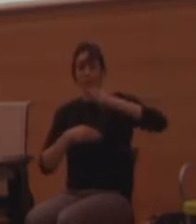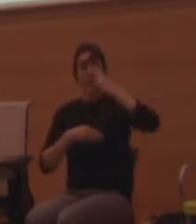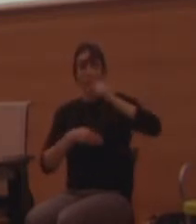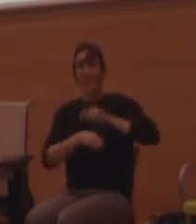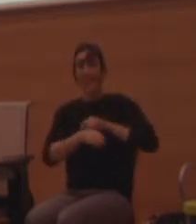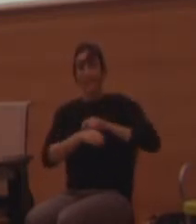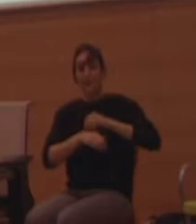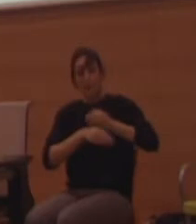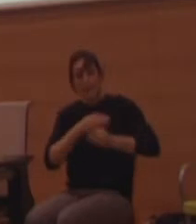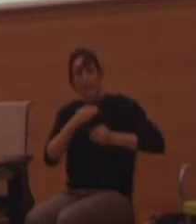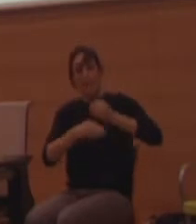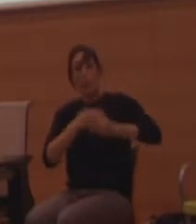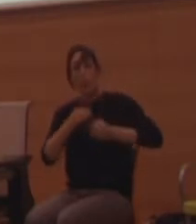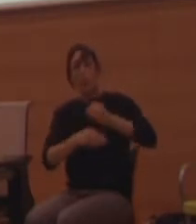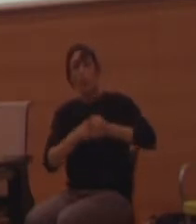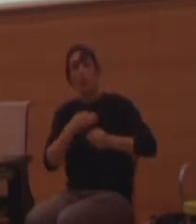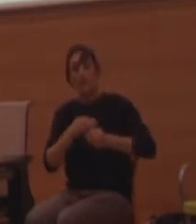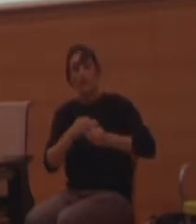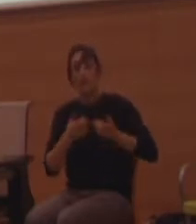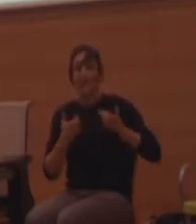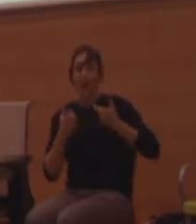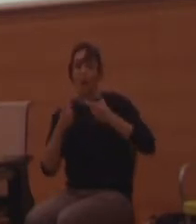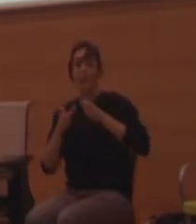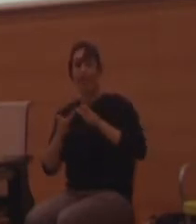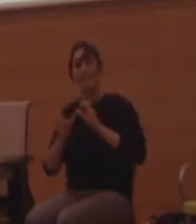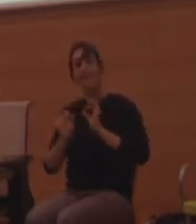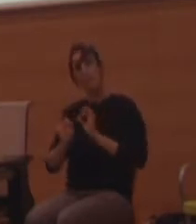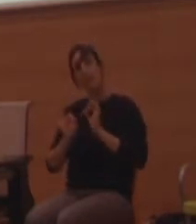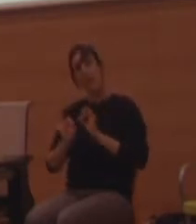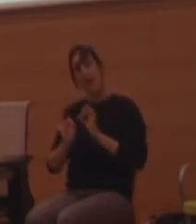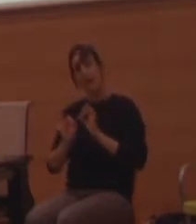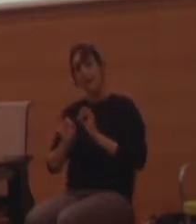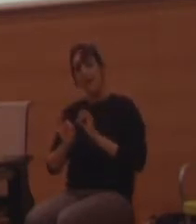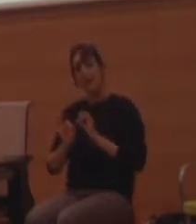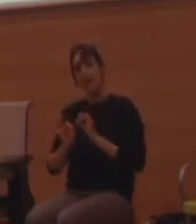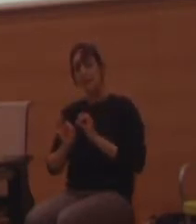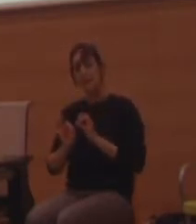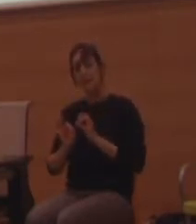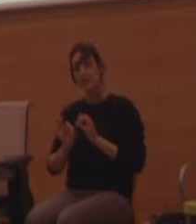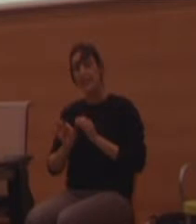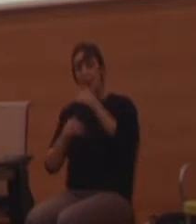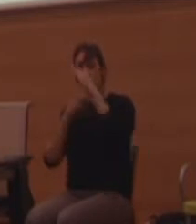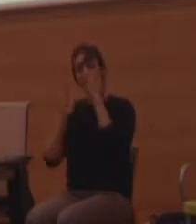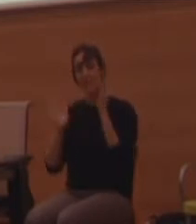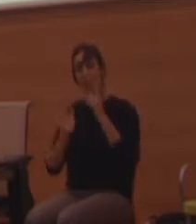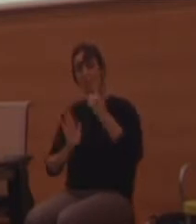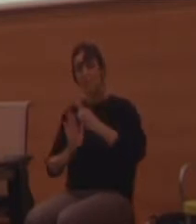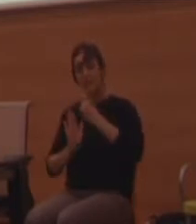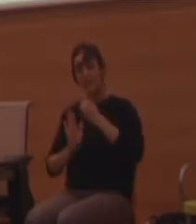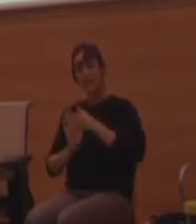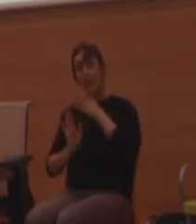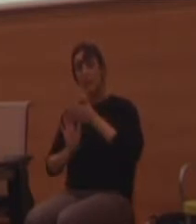diabético entre las unidades de especializada, las áreas especializada y de atención primaria, hemos